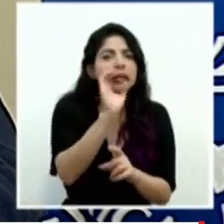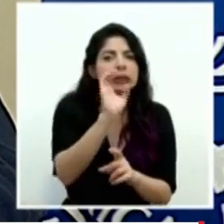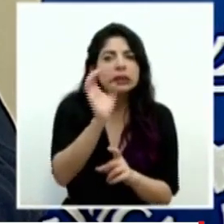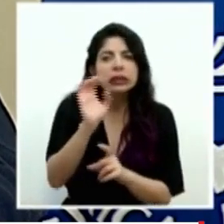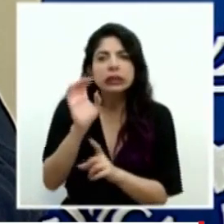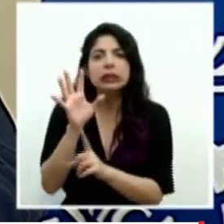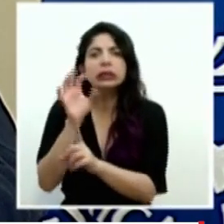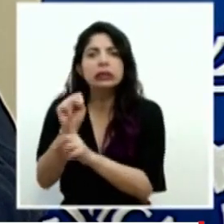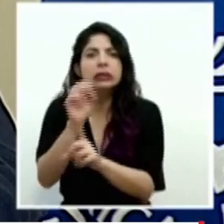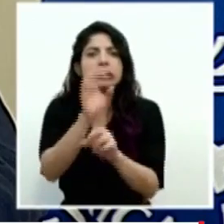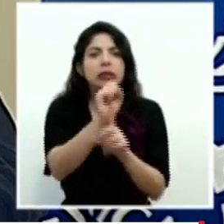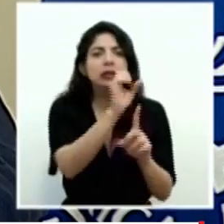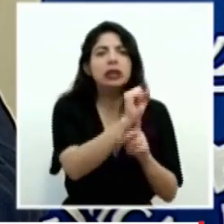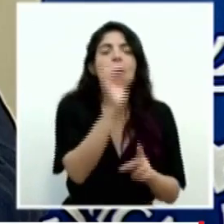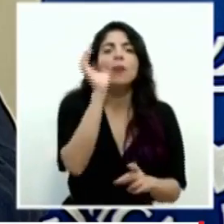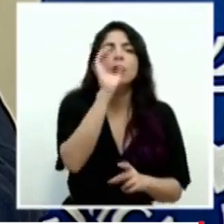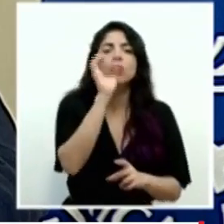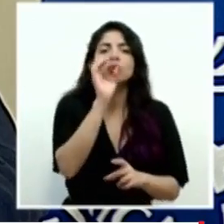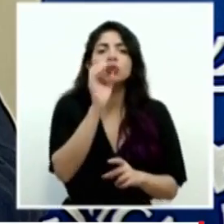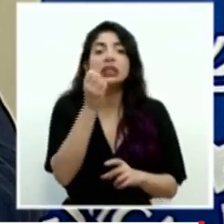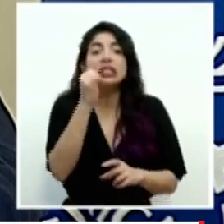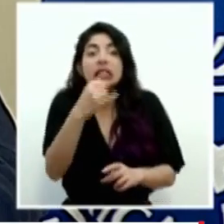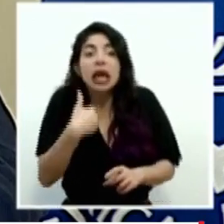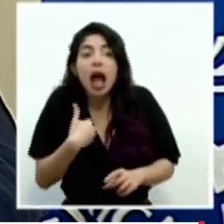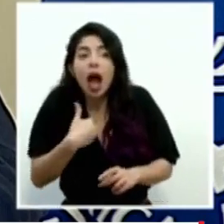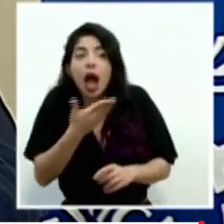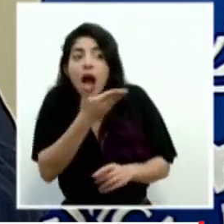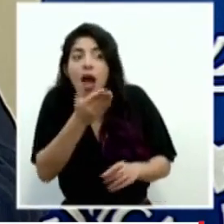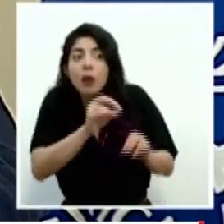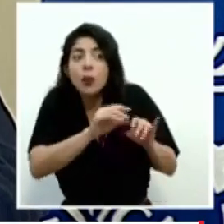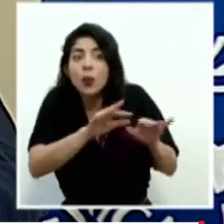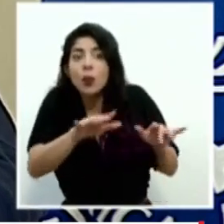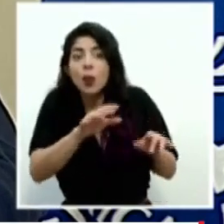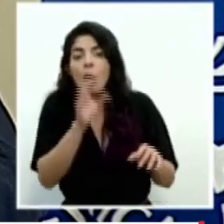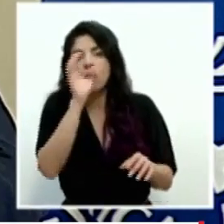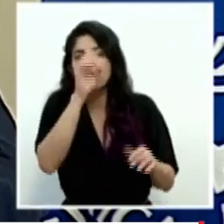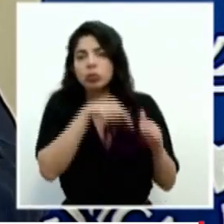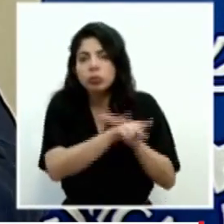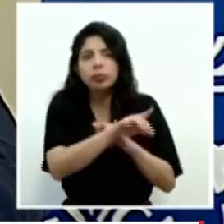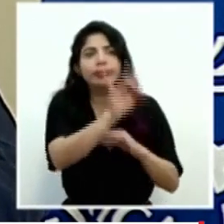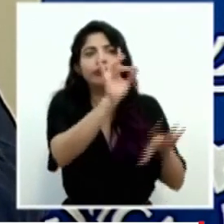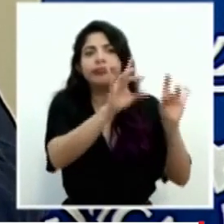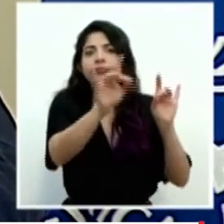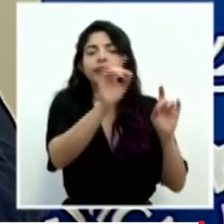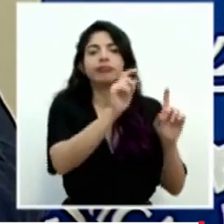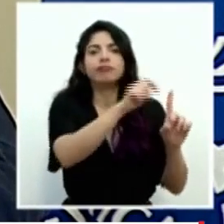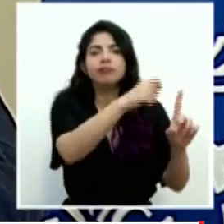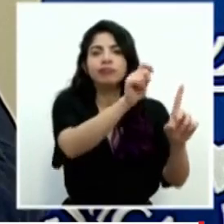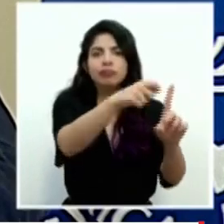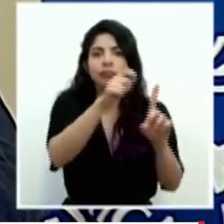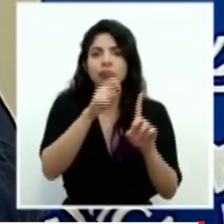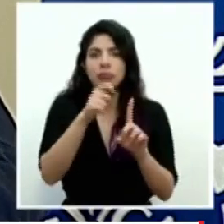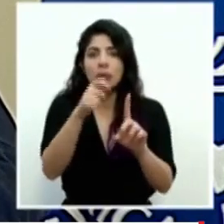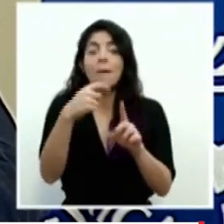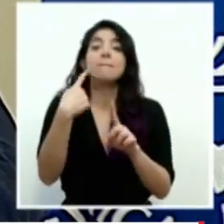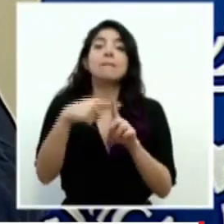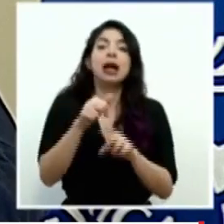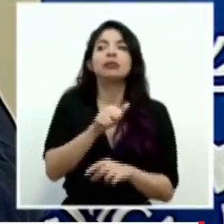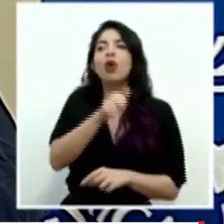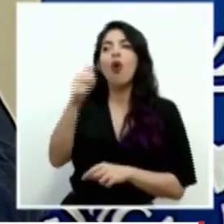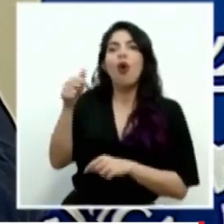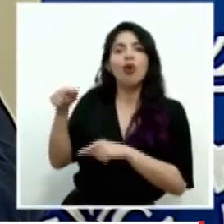si existe un asunto de aumento de casos o de transmisiones, además del cruce con la vigilancia